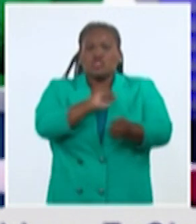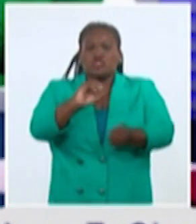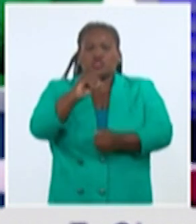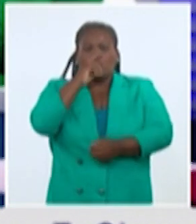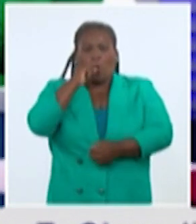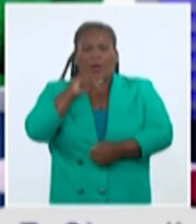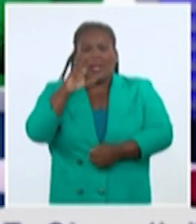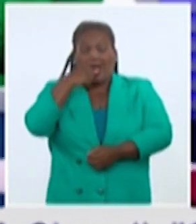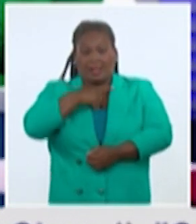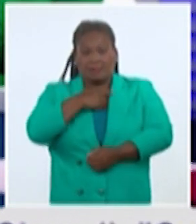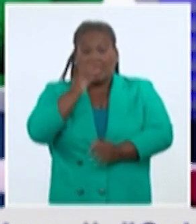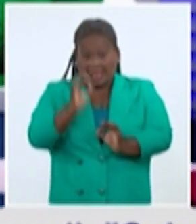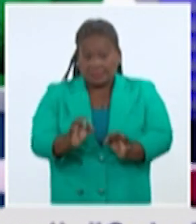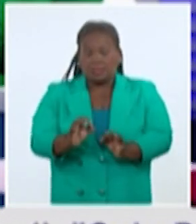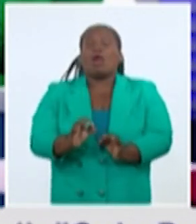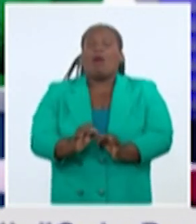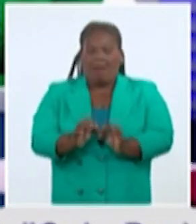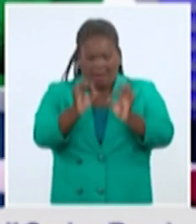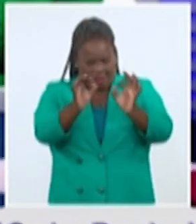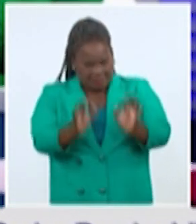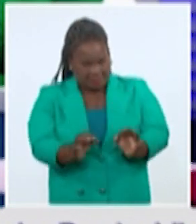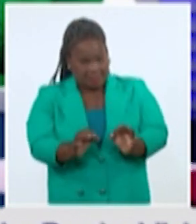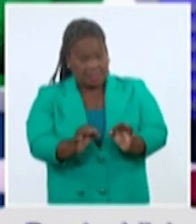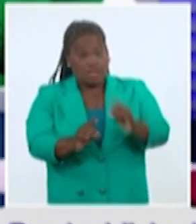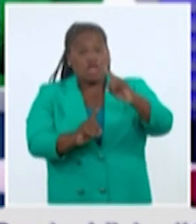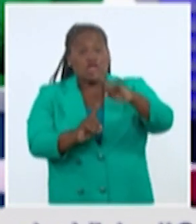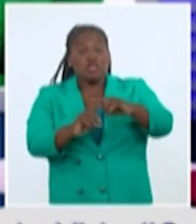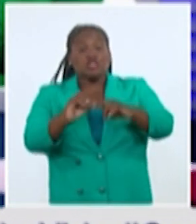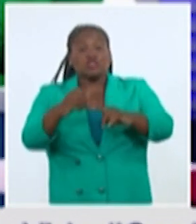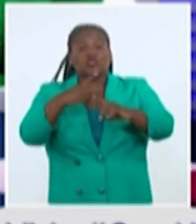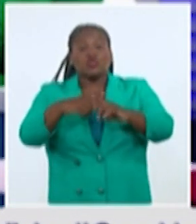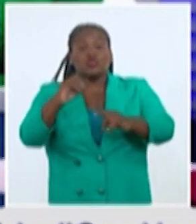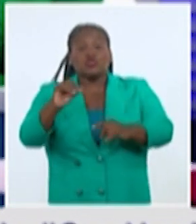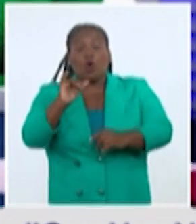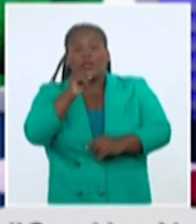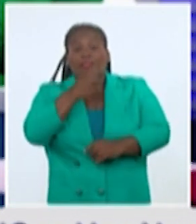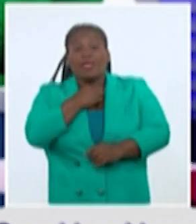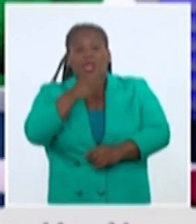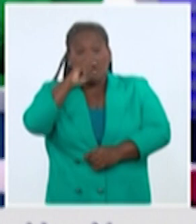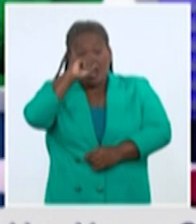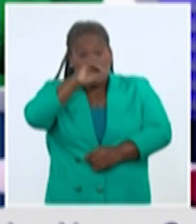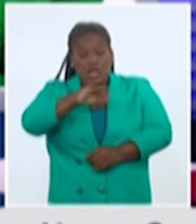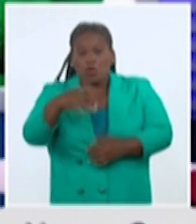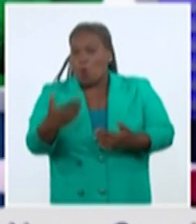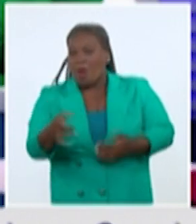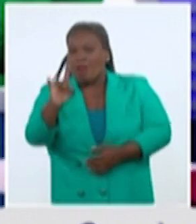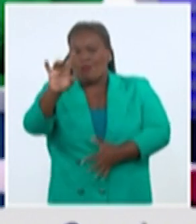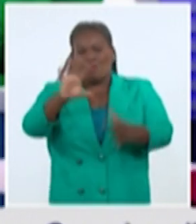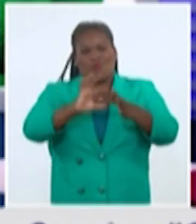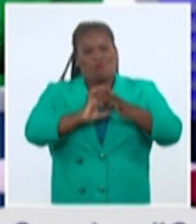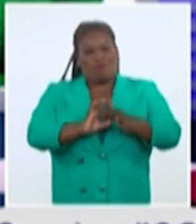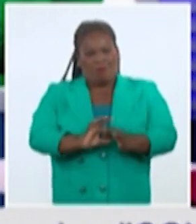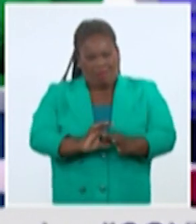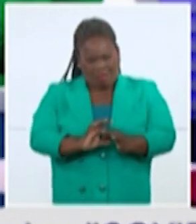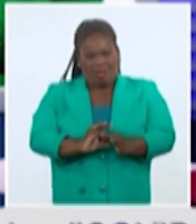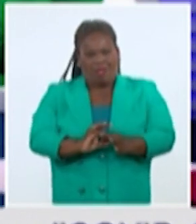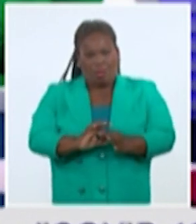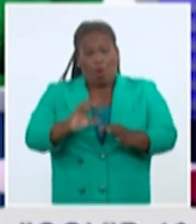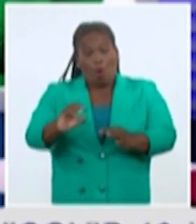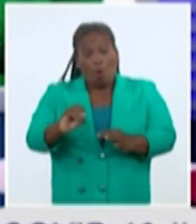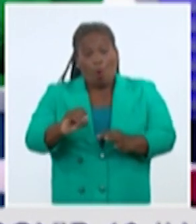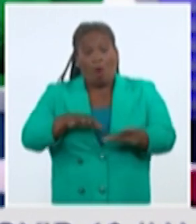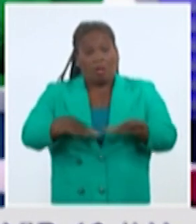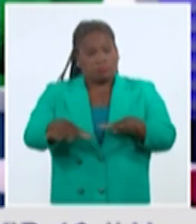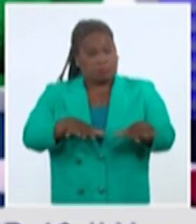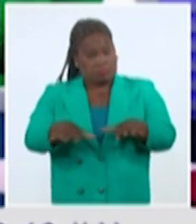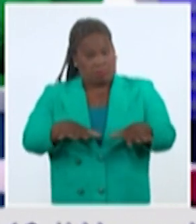es correcto. La vacuna del toxoide generalmente se pone a los niños de 9º grado o al menos que se realice una reactivación también en